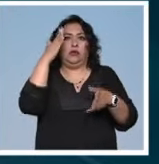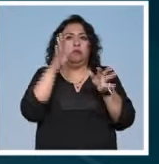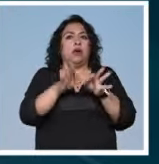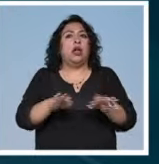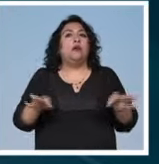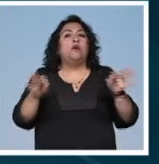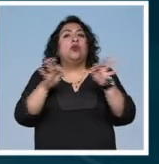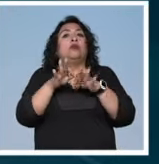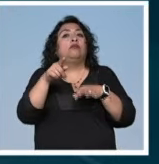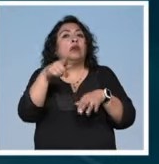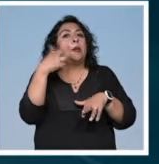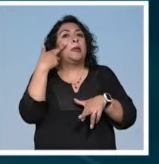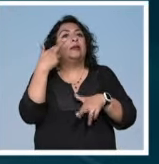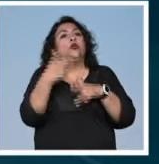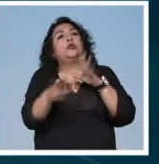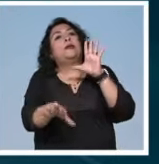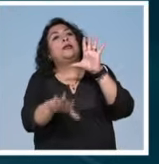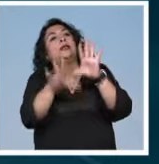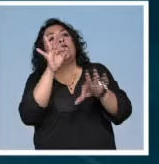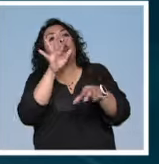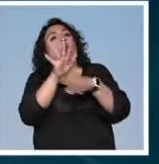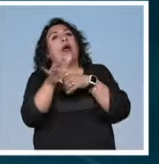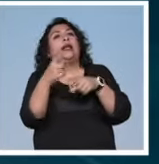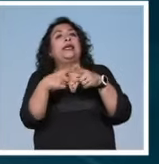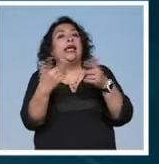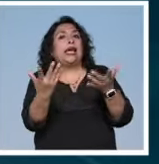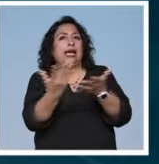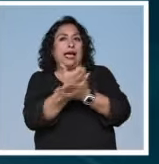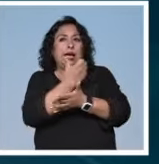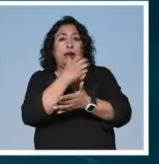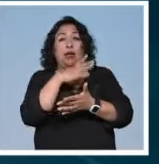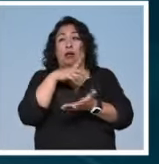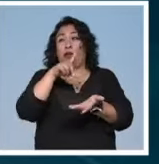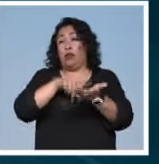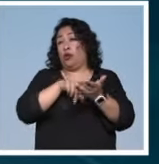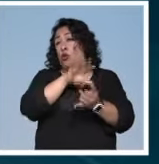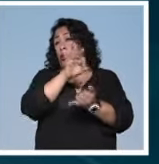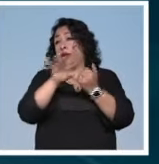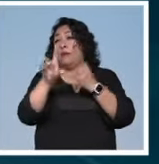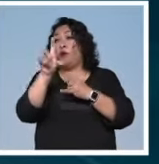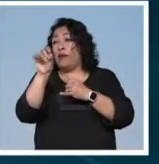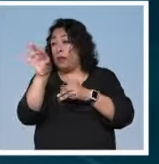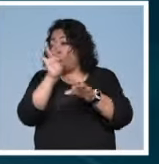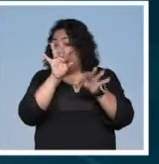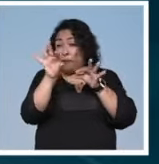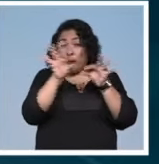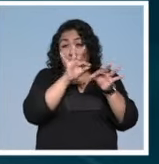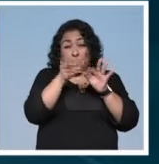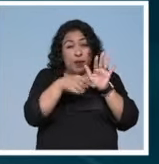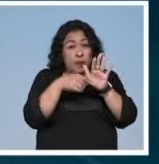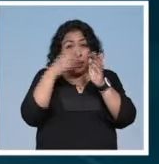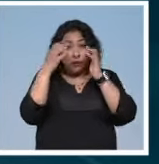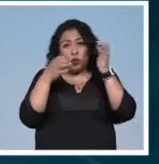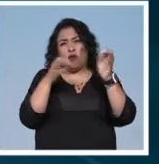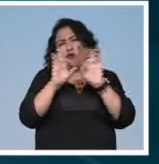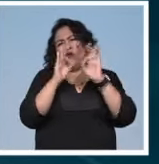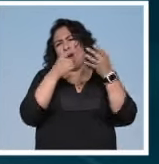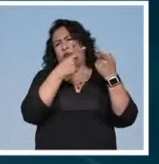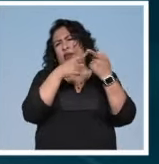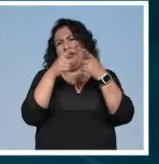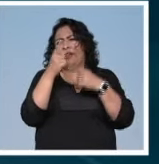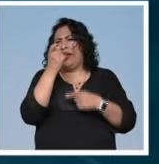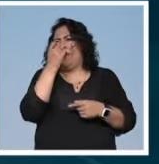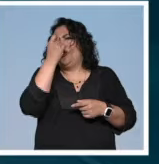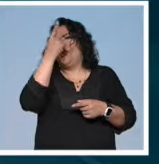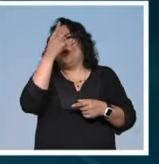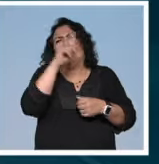debido a que es el encargado de seleccionar la obra ganadora de entre las 20 finalistas expuestas. Los formatos son variados y los autores